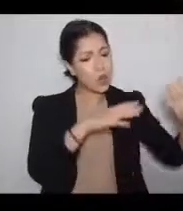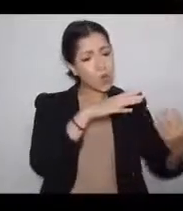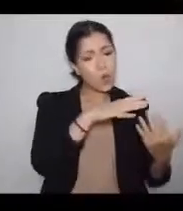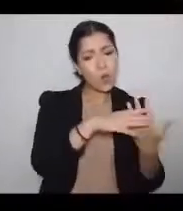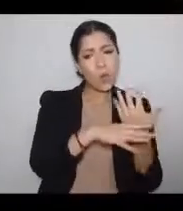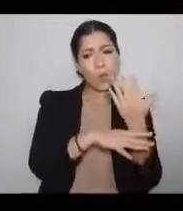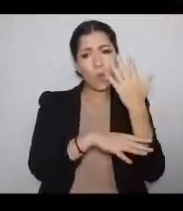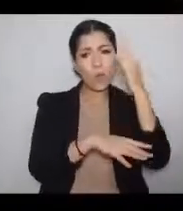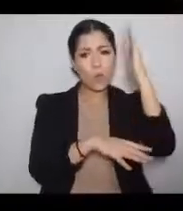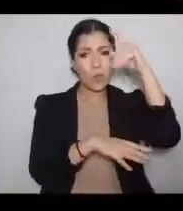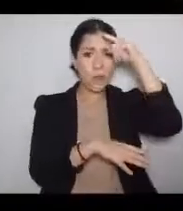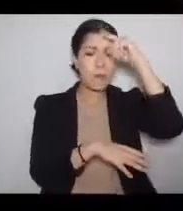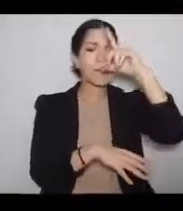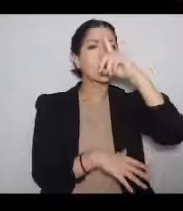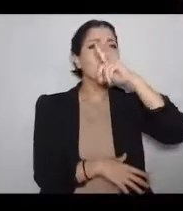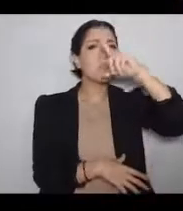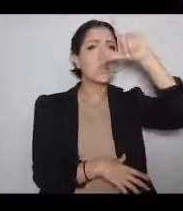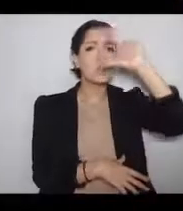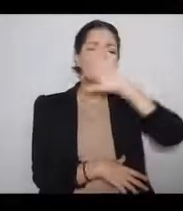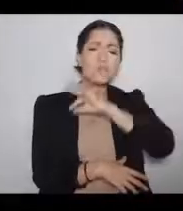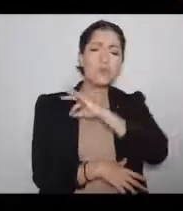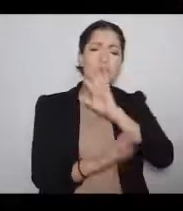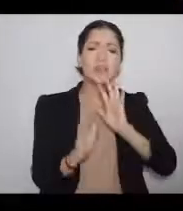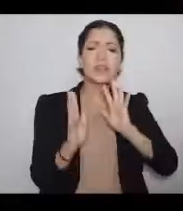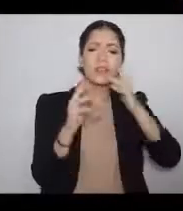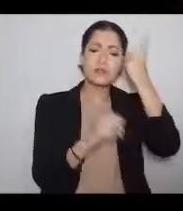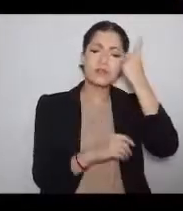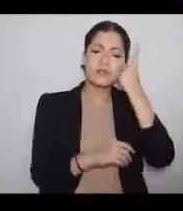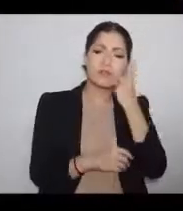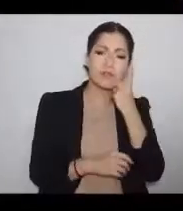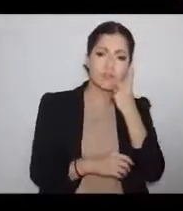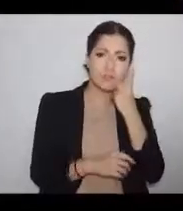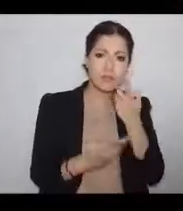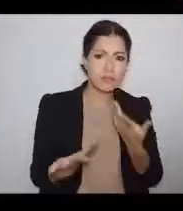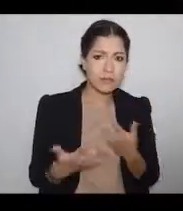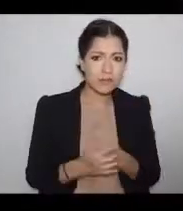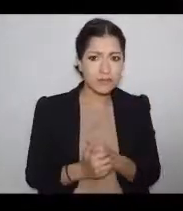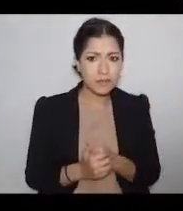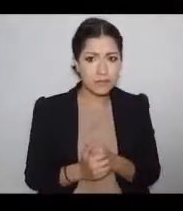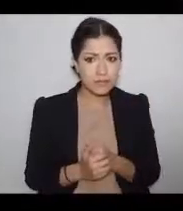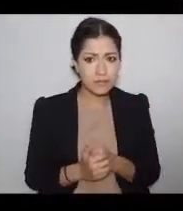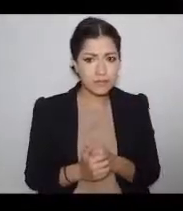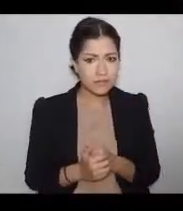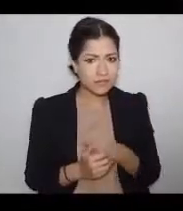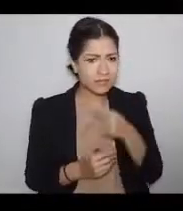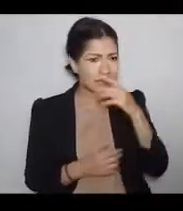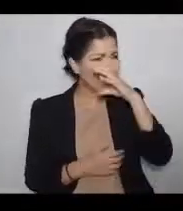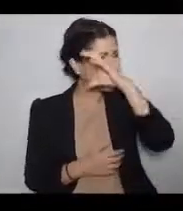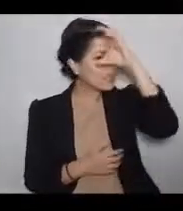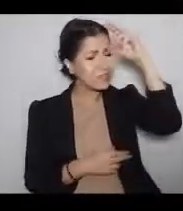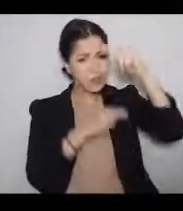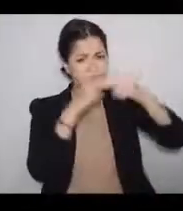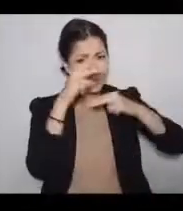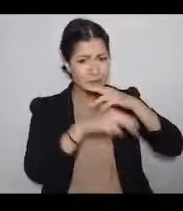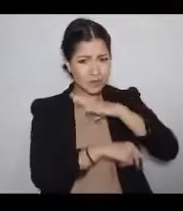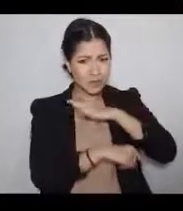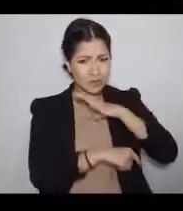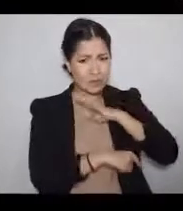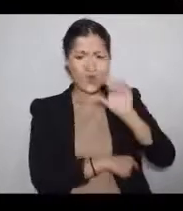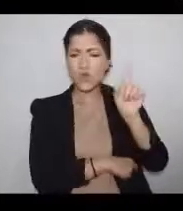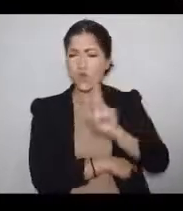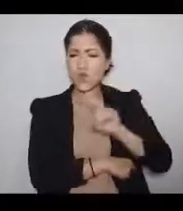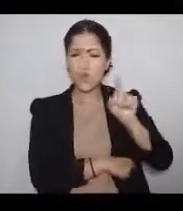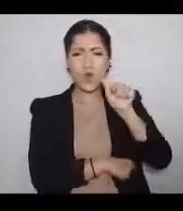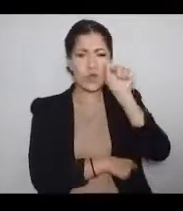poder conciliar el sueño. Lo que está nublada es tu mente, hijo.